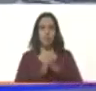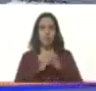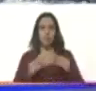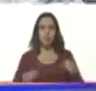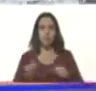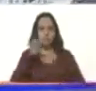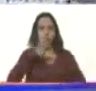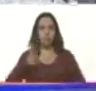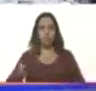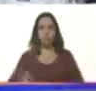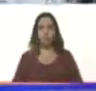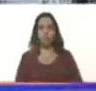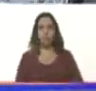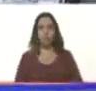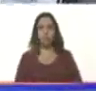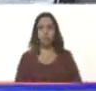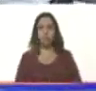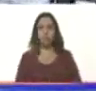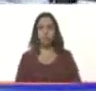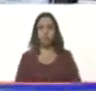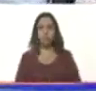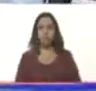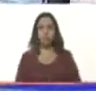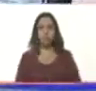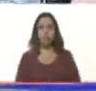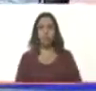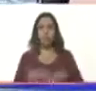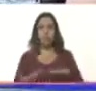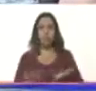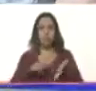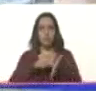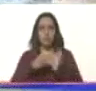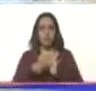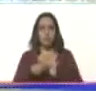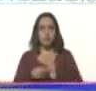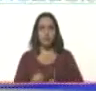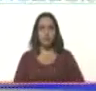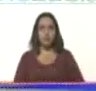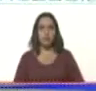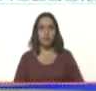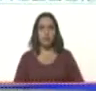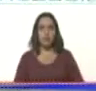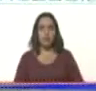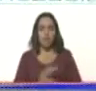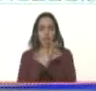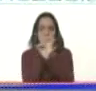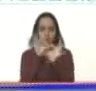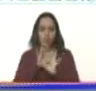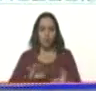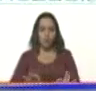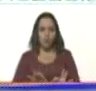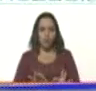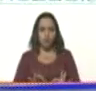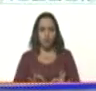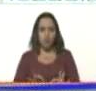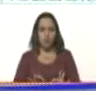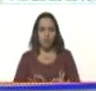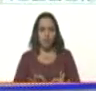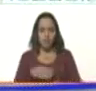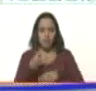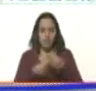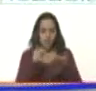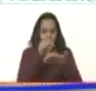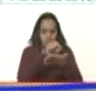compañeras. Que es la metodología de cartografiado, se